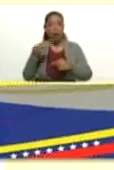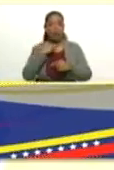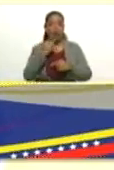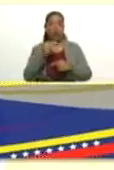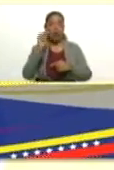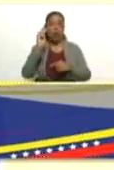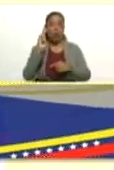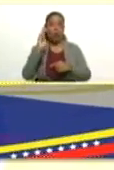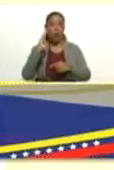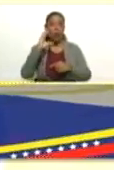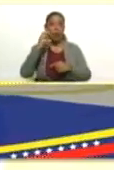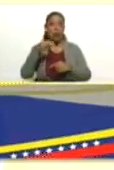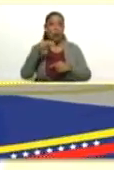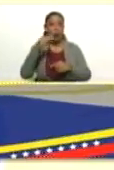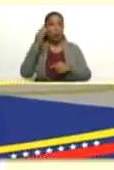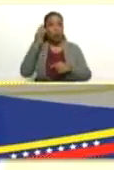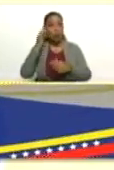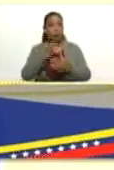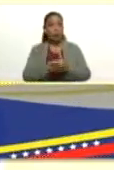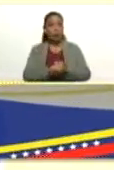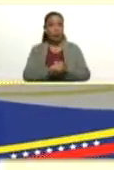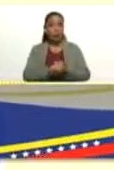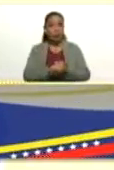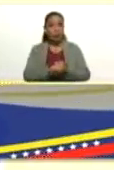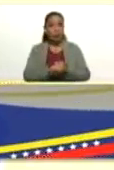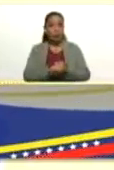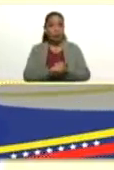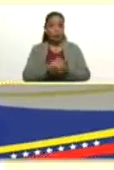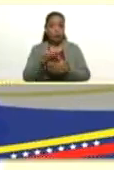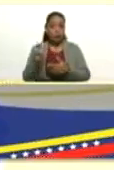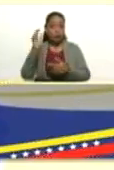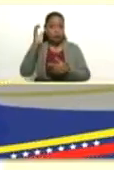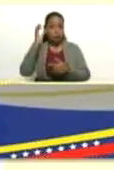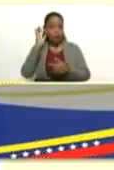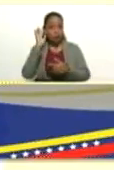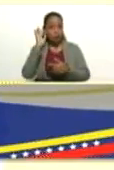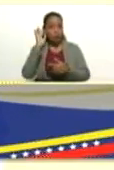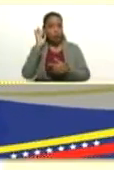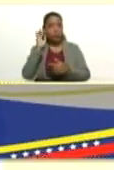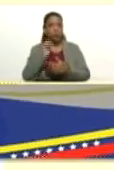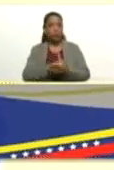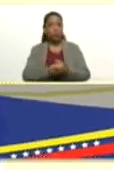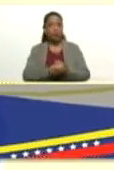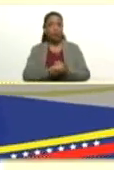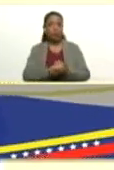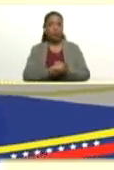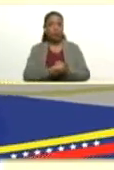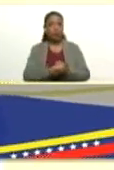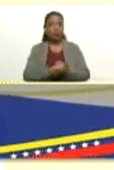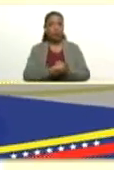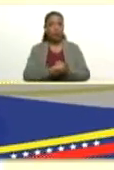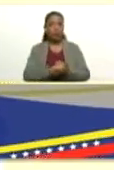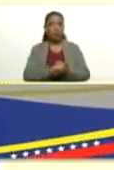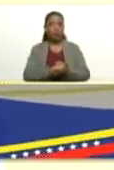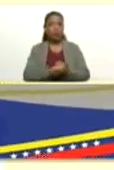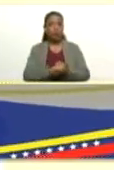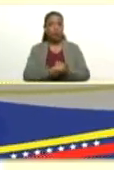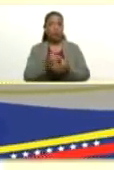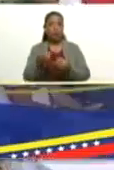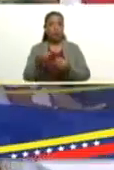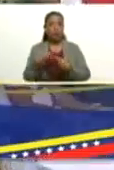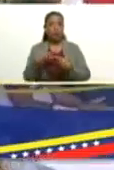UVC, Agustina Veledo. Se trata de Francis Carelli Borges. Francis, cuéntanos